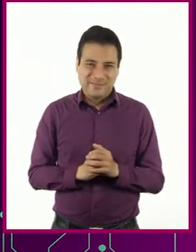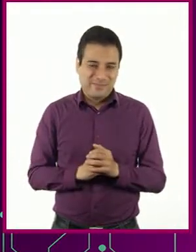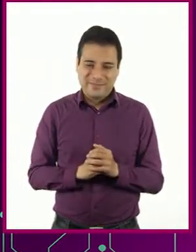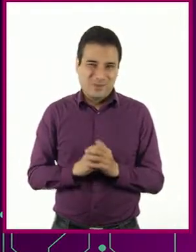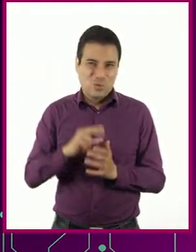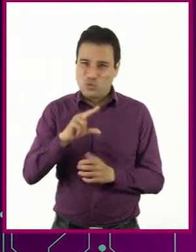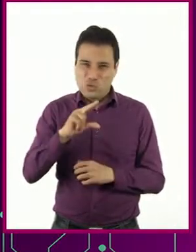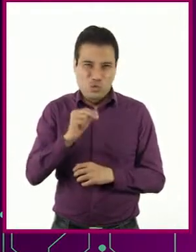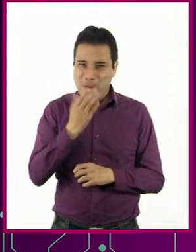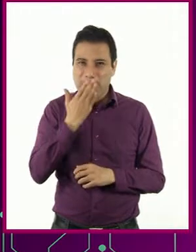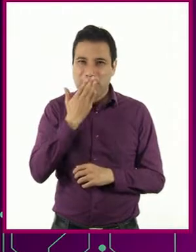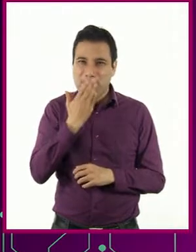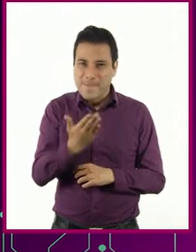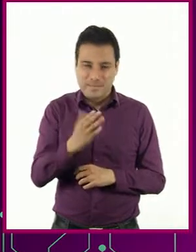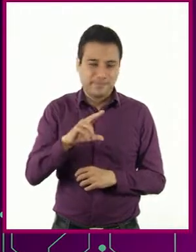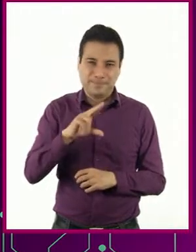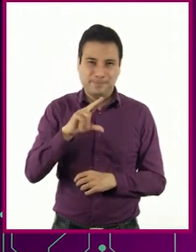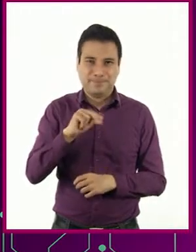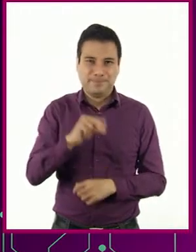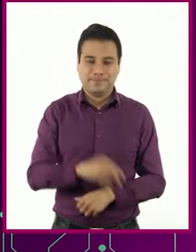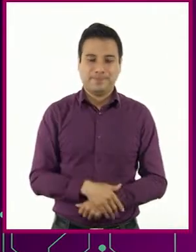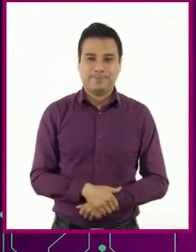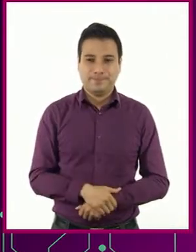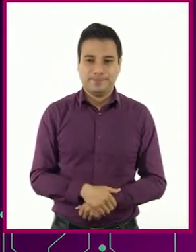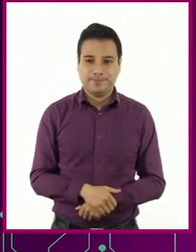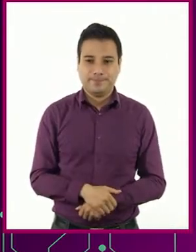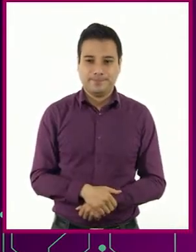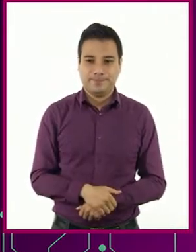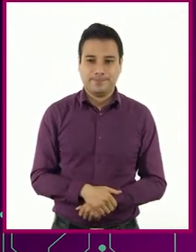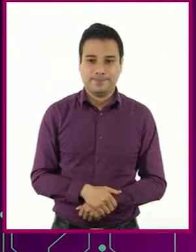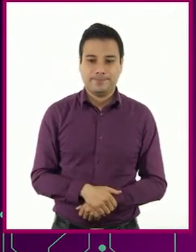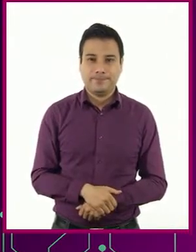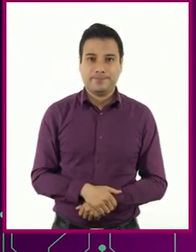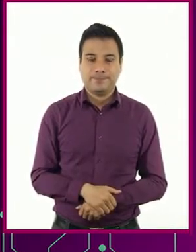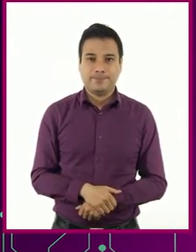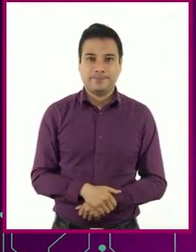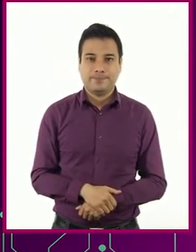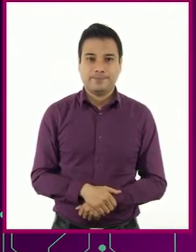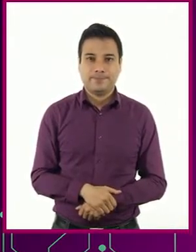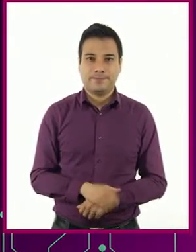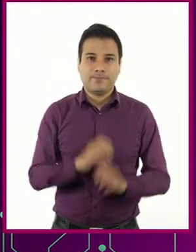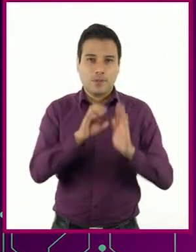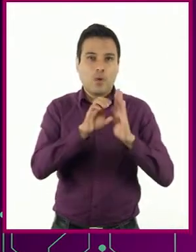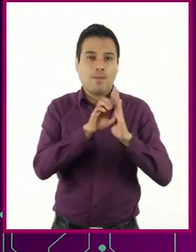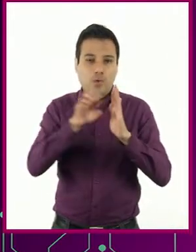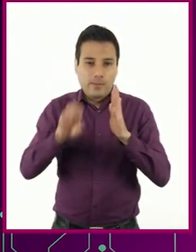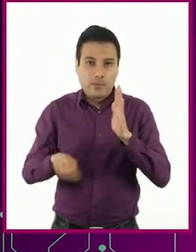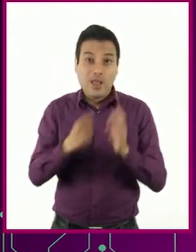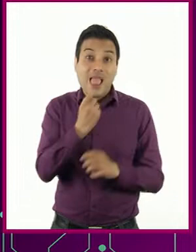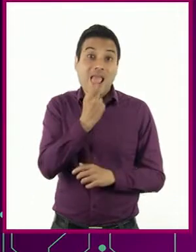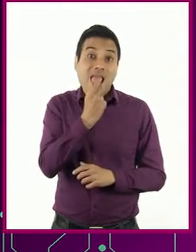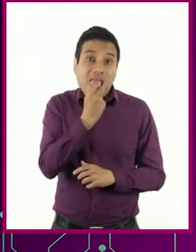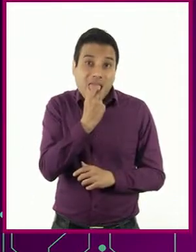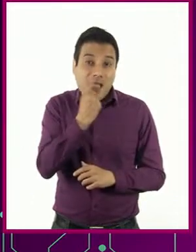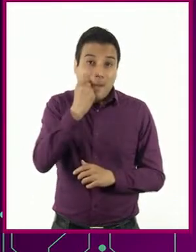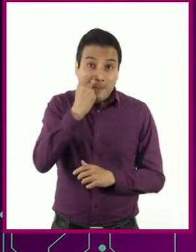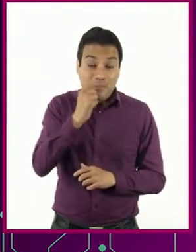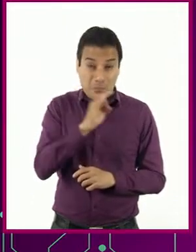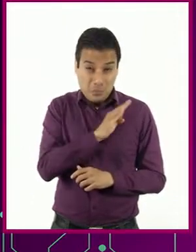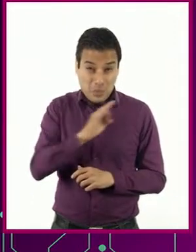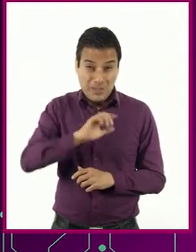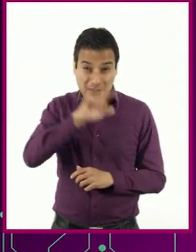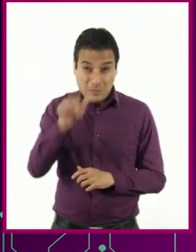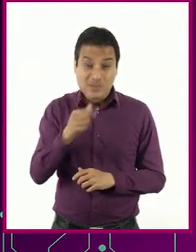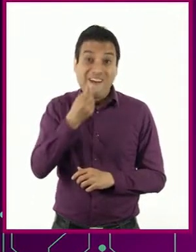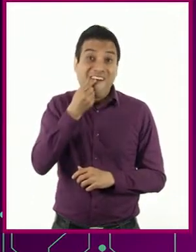este tipo de artefactos. ¿Con una pieza como esa se puede perder algún diente,